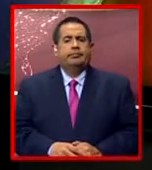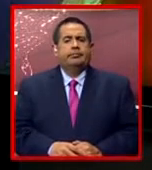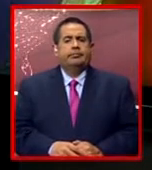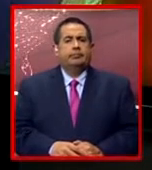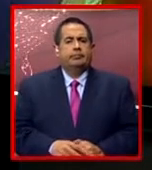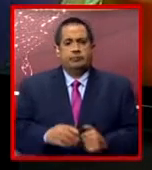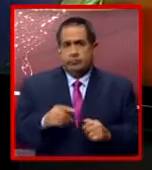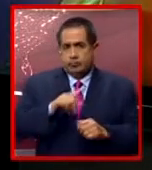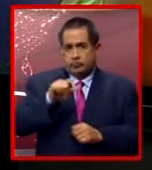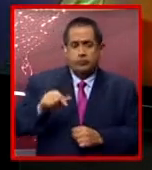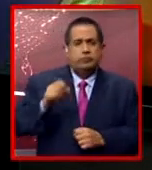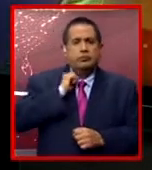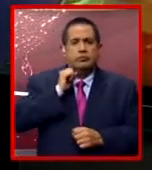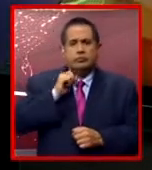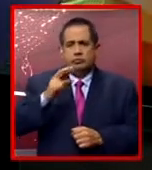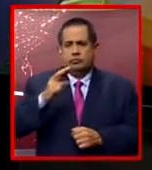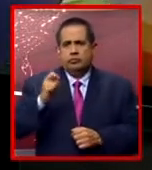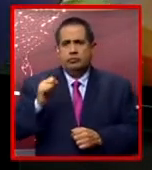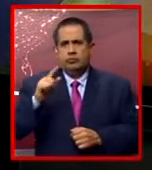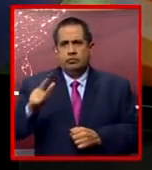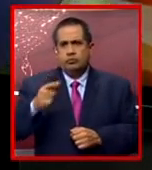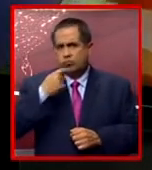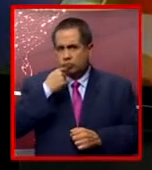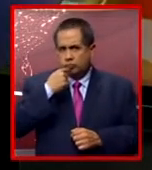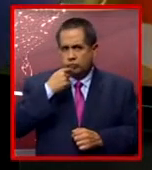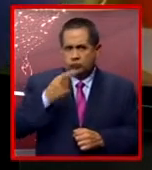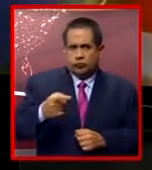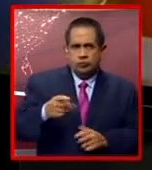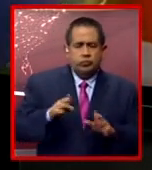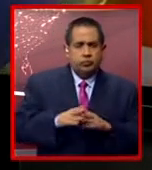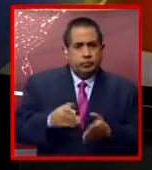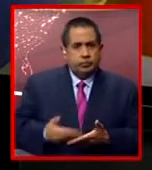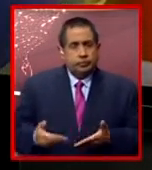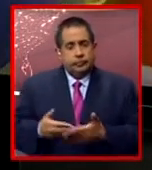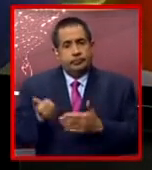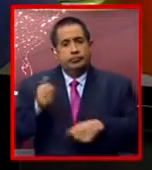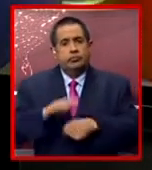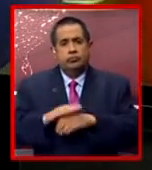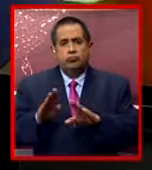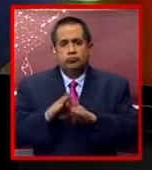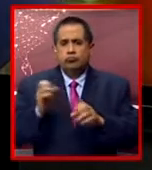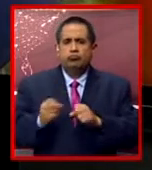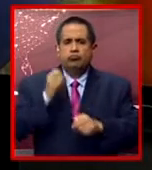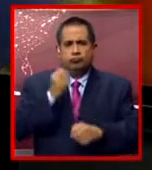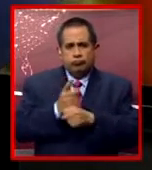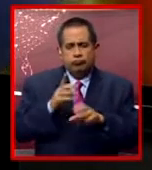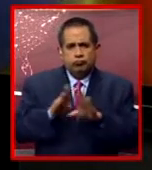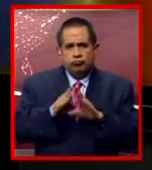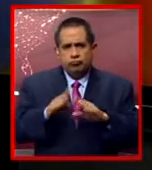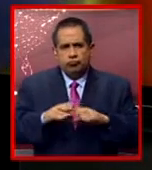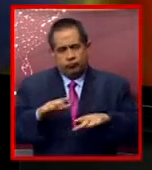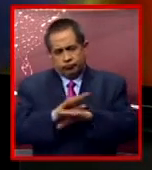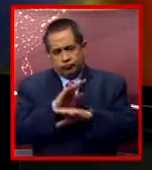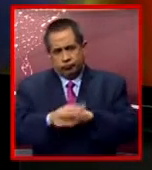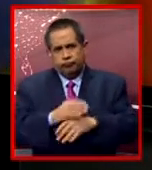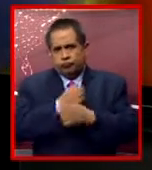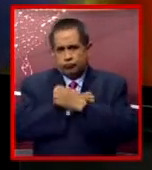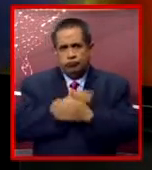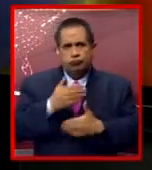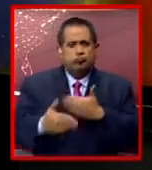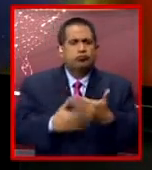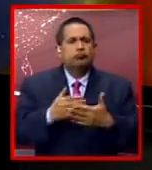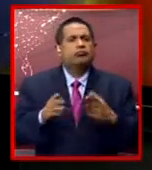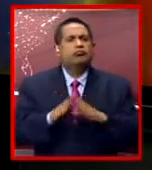su participación, el senador Raúl Morón aseguró que la presente administración tuvo la oportunidad de construir una auténtica reforma educativa,